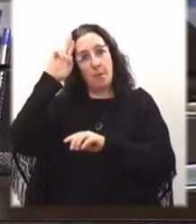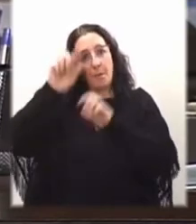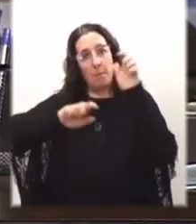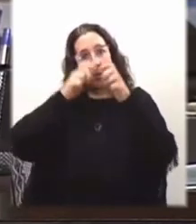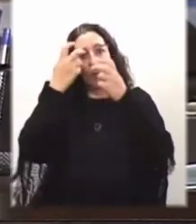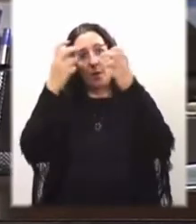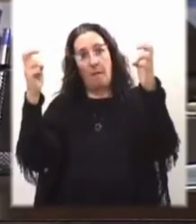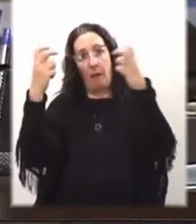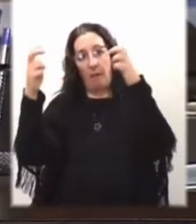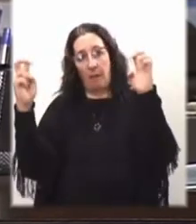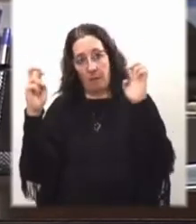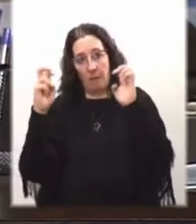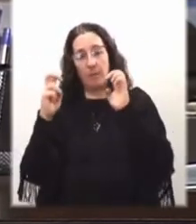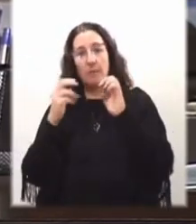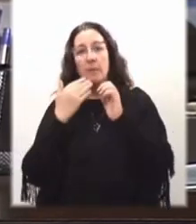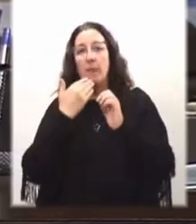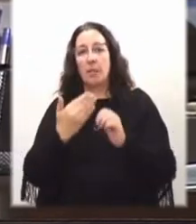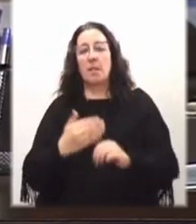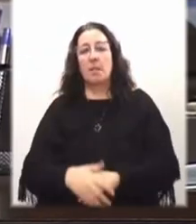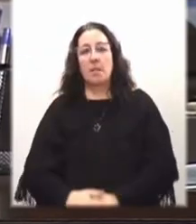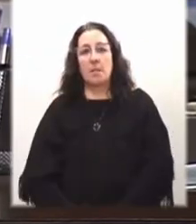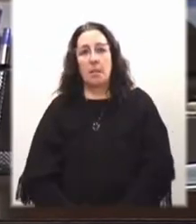barra escuchando este homenaje. Gracias.